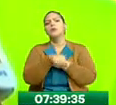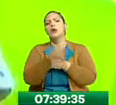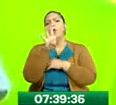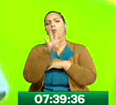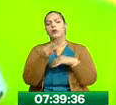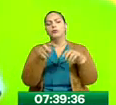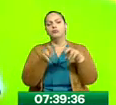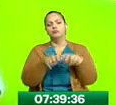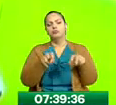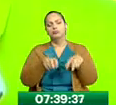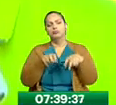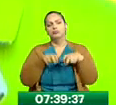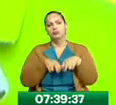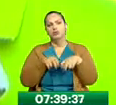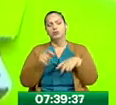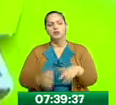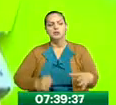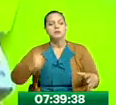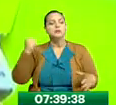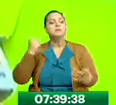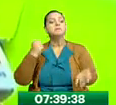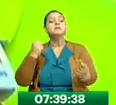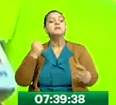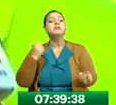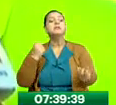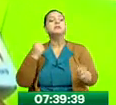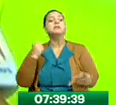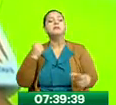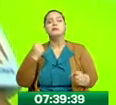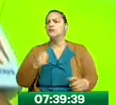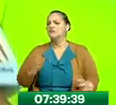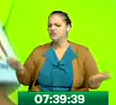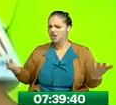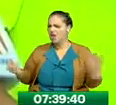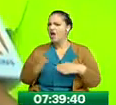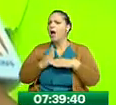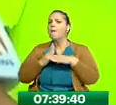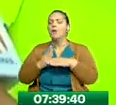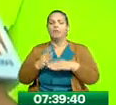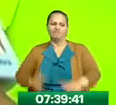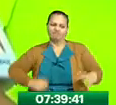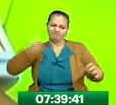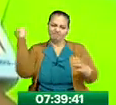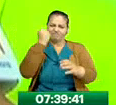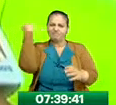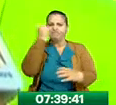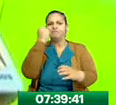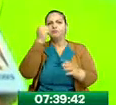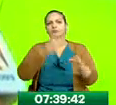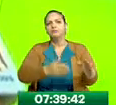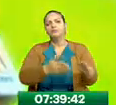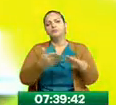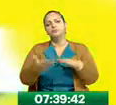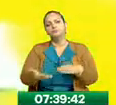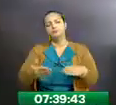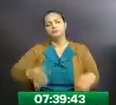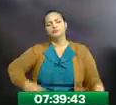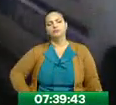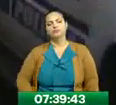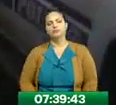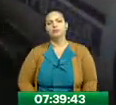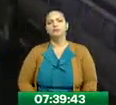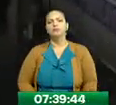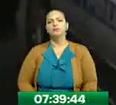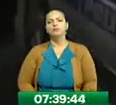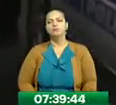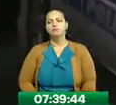quererle sustraer sus pertenencias, se rehúsa al robo y le propinan varias puñaladas en su cuerpo. Hasta el